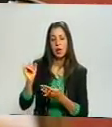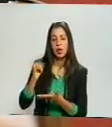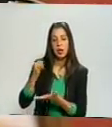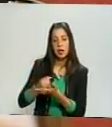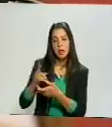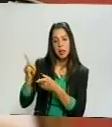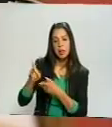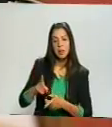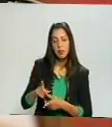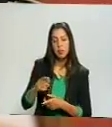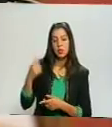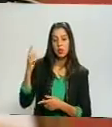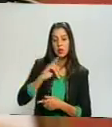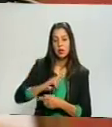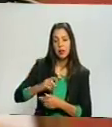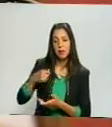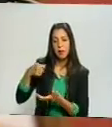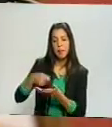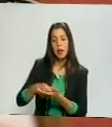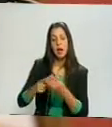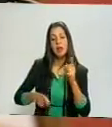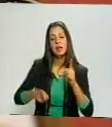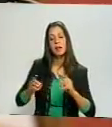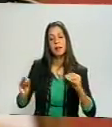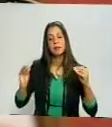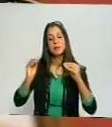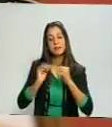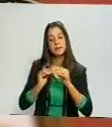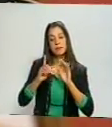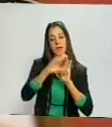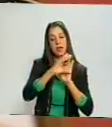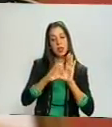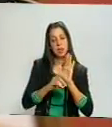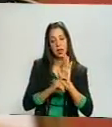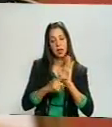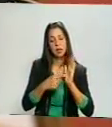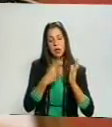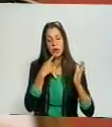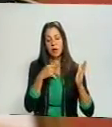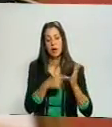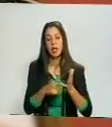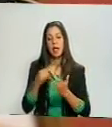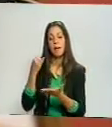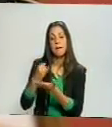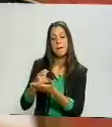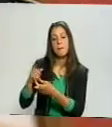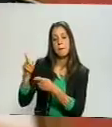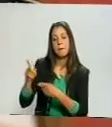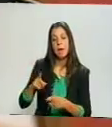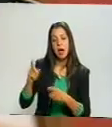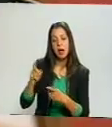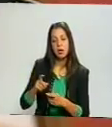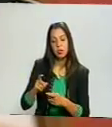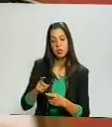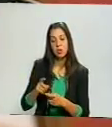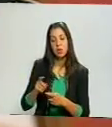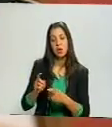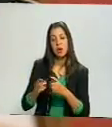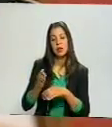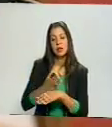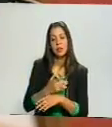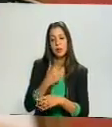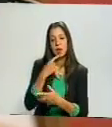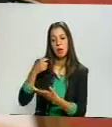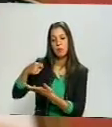correspondido pagar de acuerdo con el decreto con rango, valor y fuerza de ley de impuestos sobre la renta a la inversión de bienes